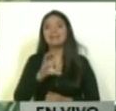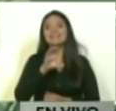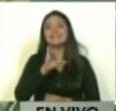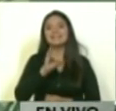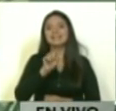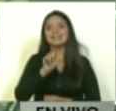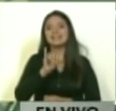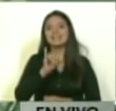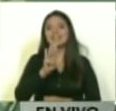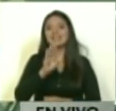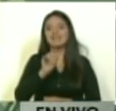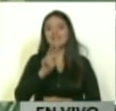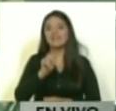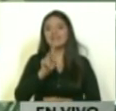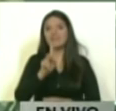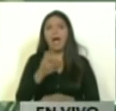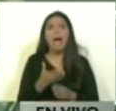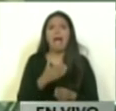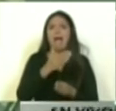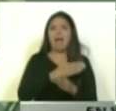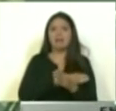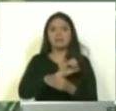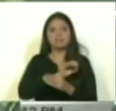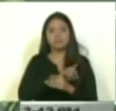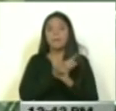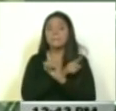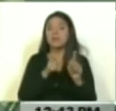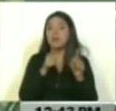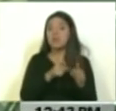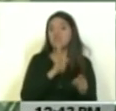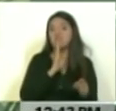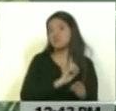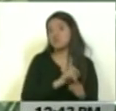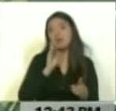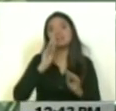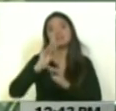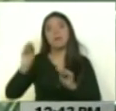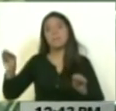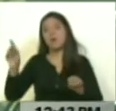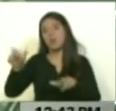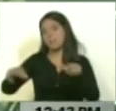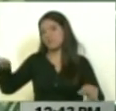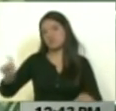con suficiente anticipación. Y el Citibank no había llamado a los tenedores de bonos.